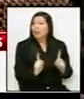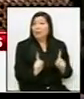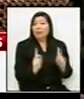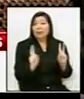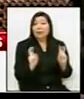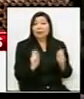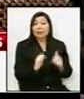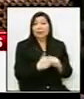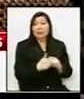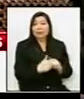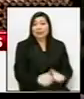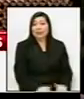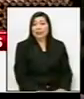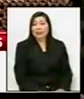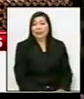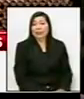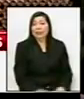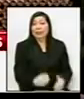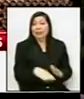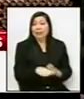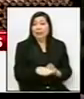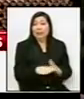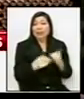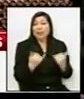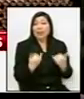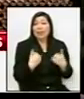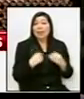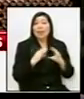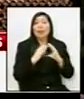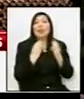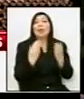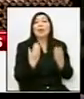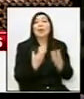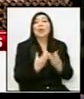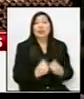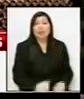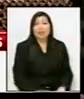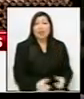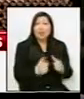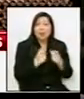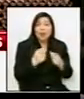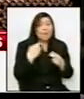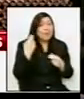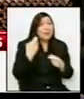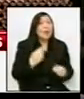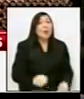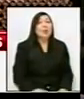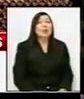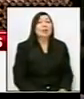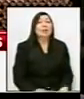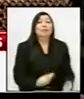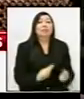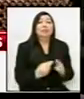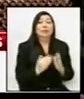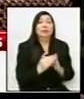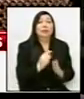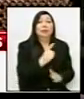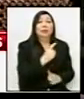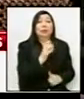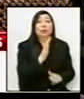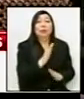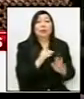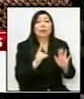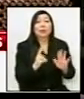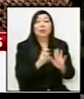de la remoción dentro de las facultades que tiene el Congreso de la República de control político en relación al artículo 157